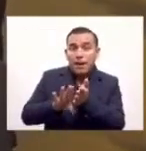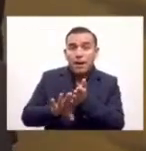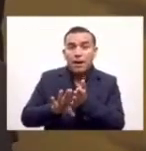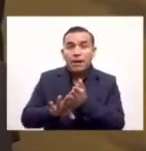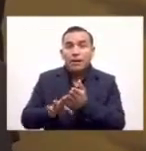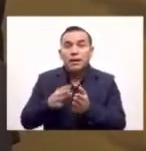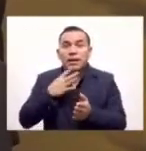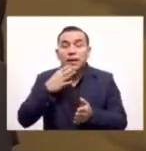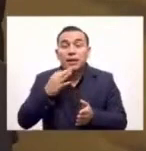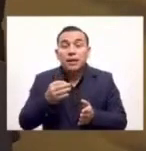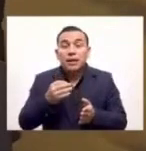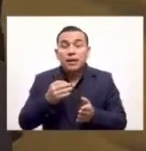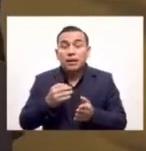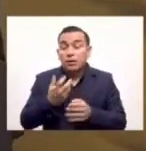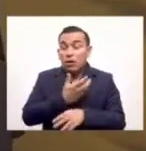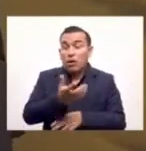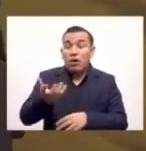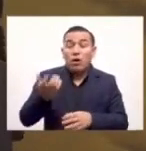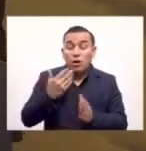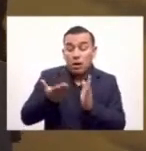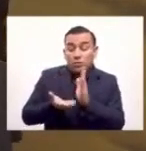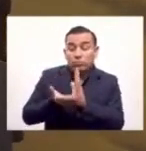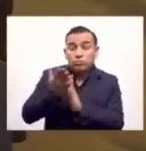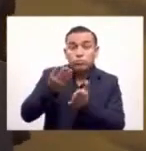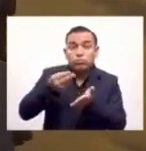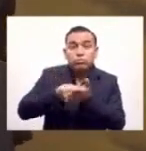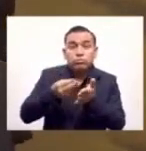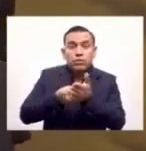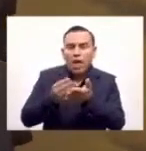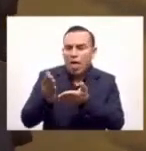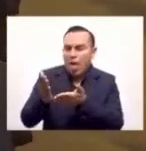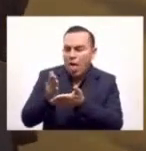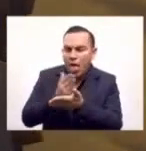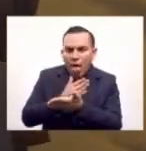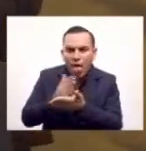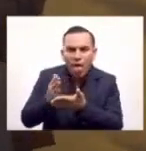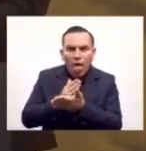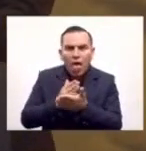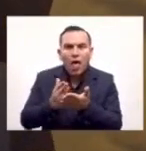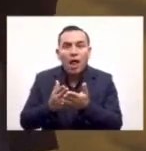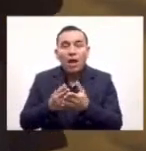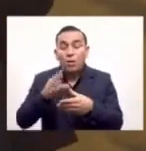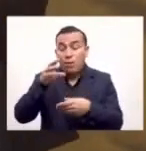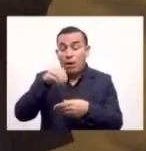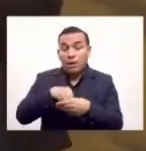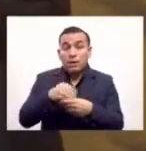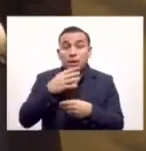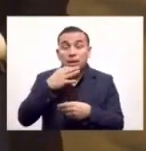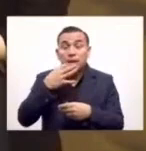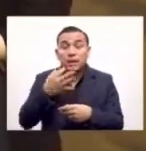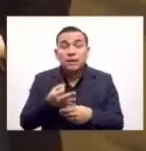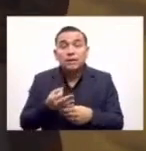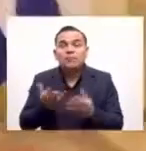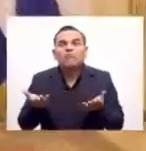lavado de dinero. Pero este mecanismo que van a hacer, este gran fideicomiso, y no solo